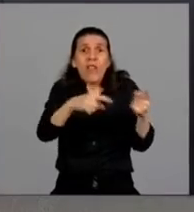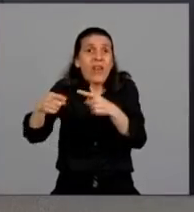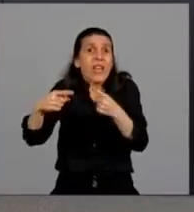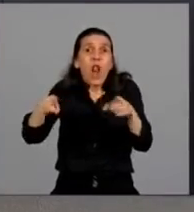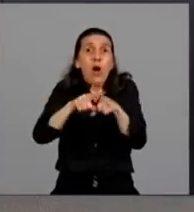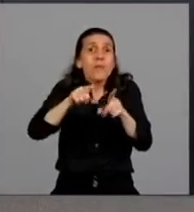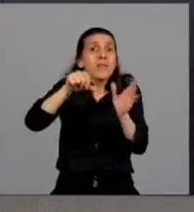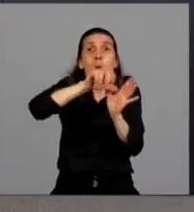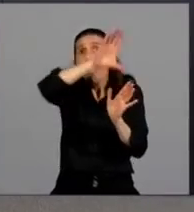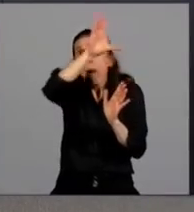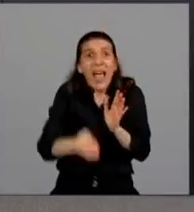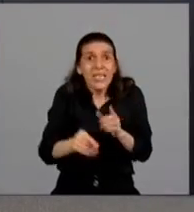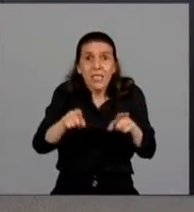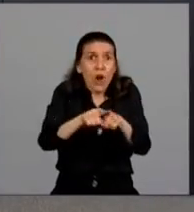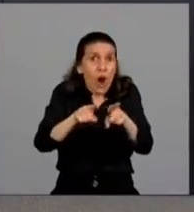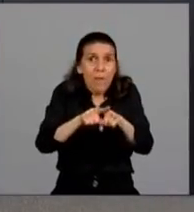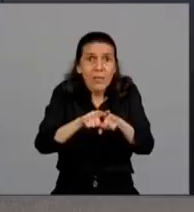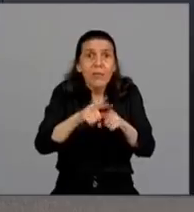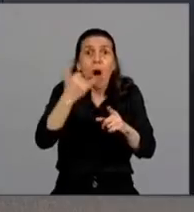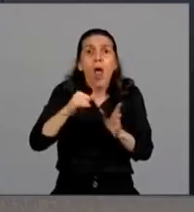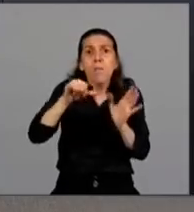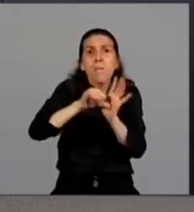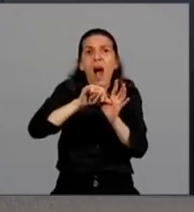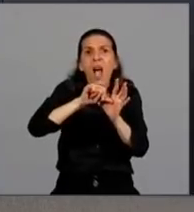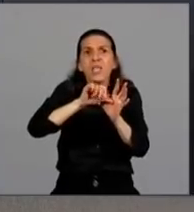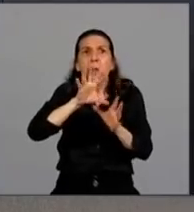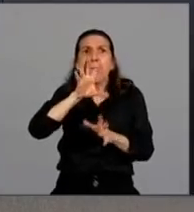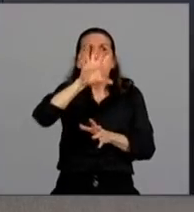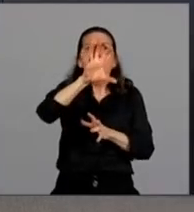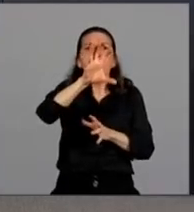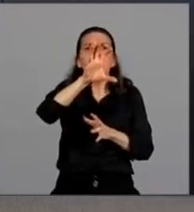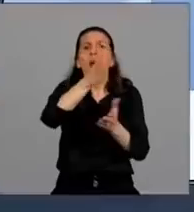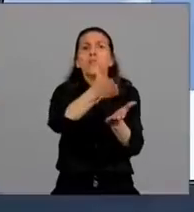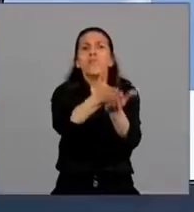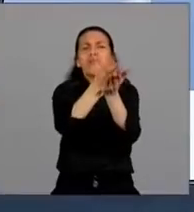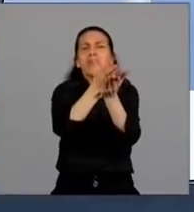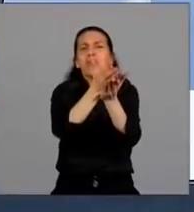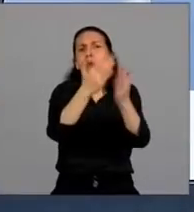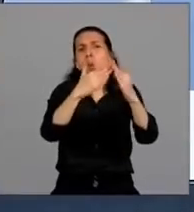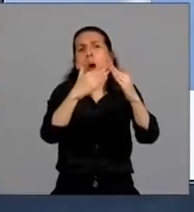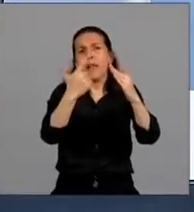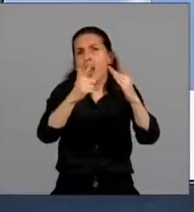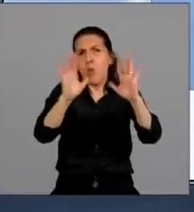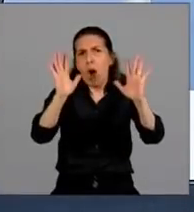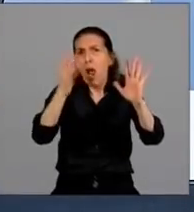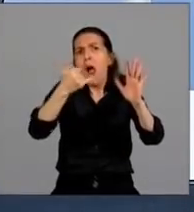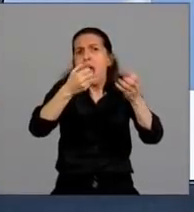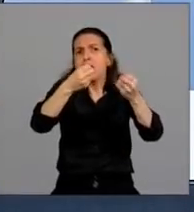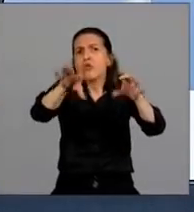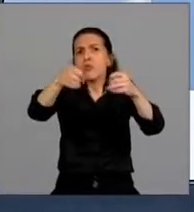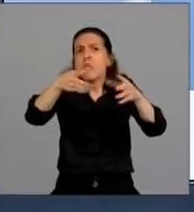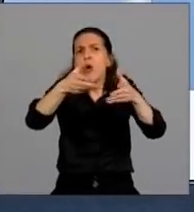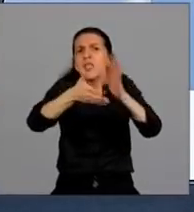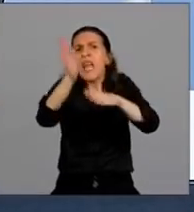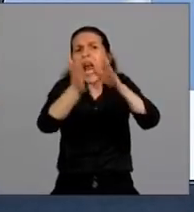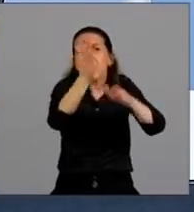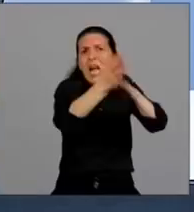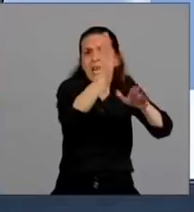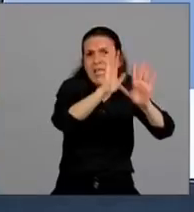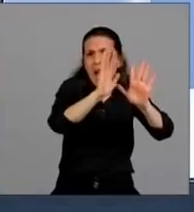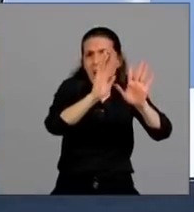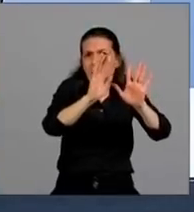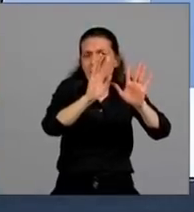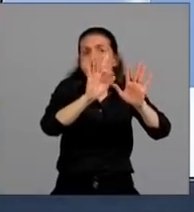país. Hay una parte del país que no está en una cuarentena estricta, aunque muchos se concentren solo en donde el